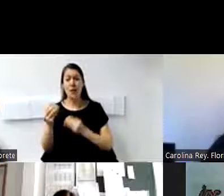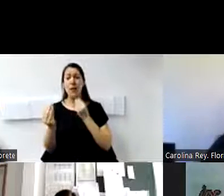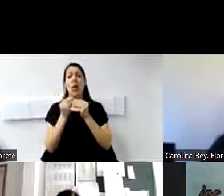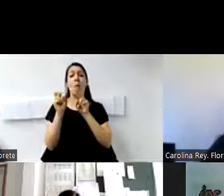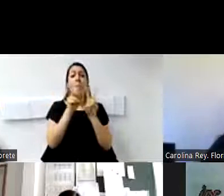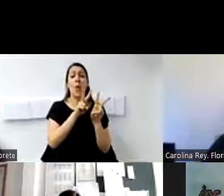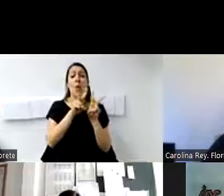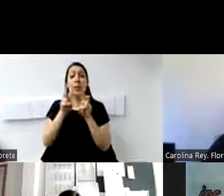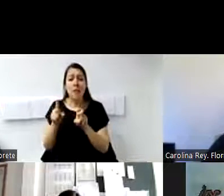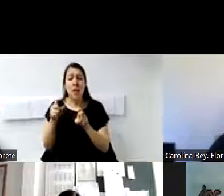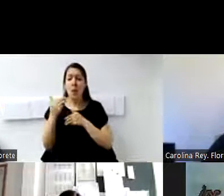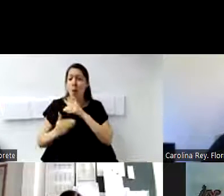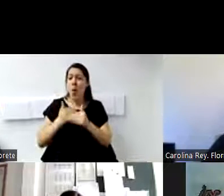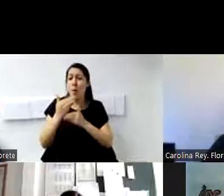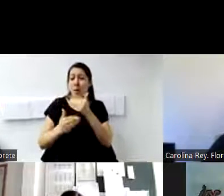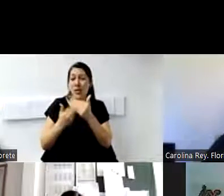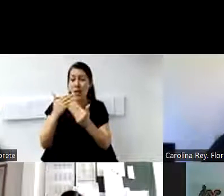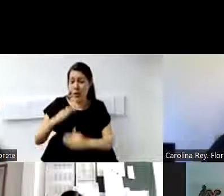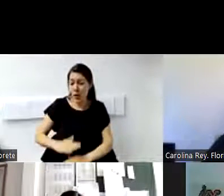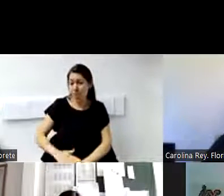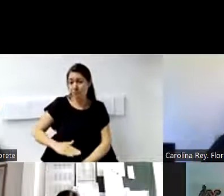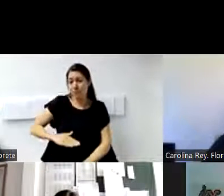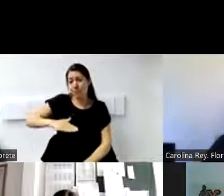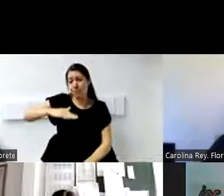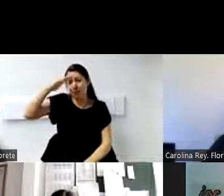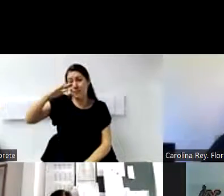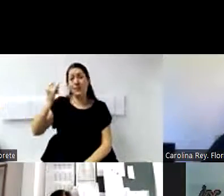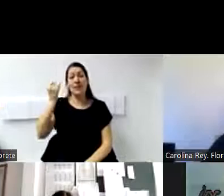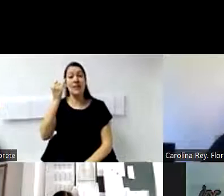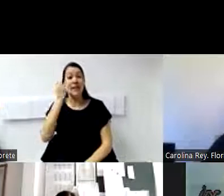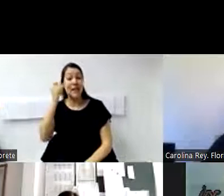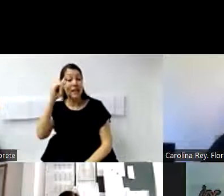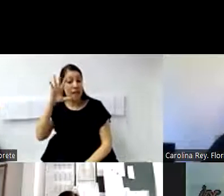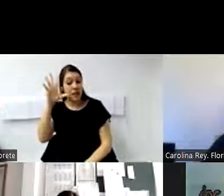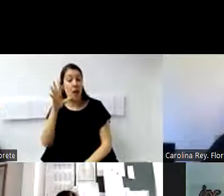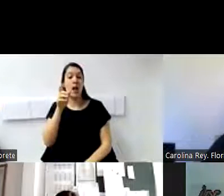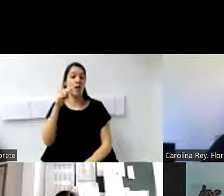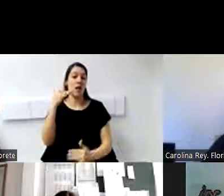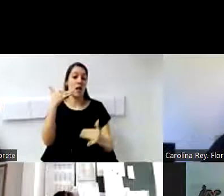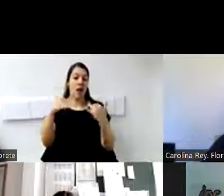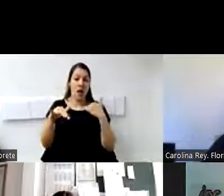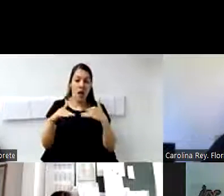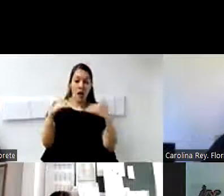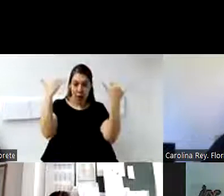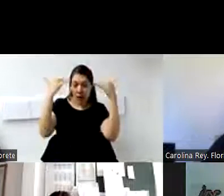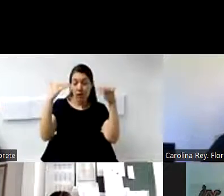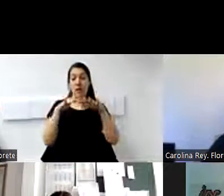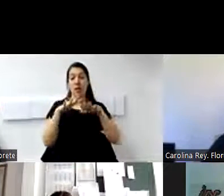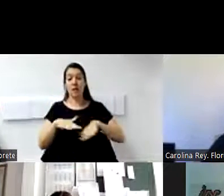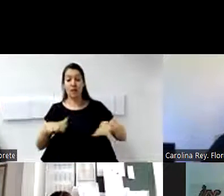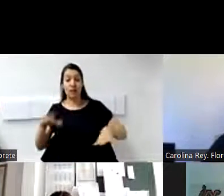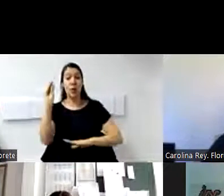todo este proceso de crecimiento y desarrollo psicosexual de adolescentes y jóvenes. Así que